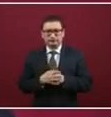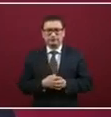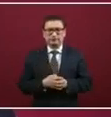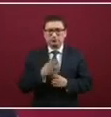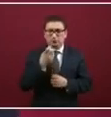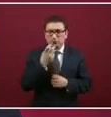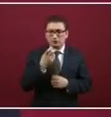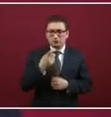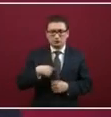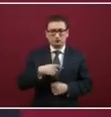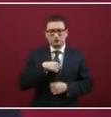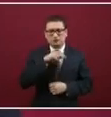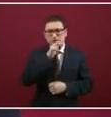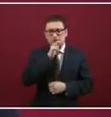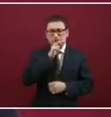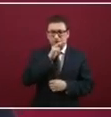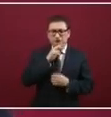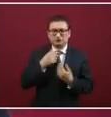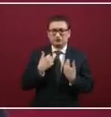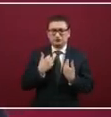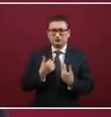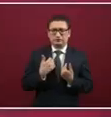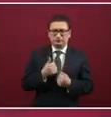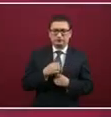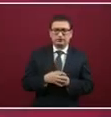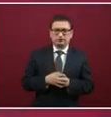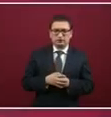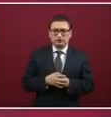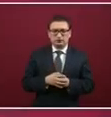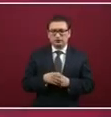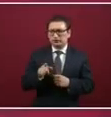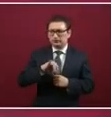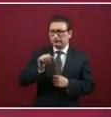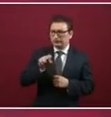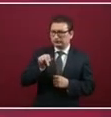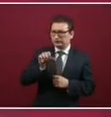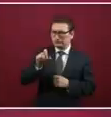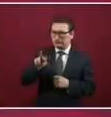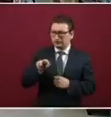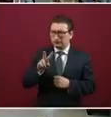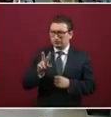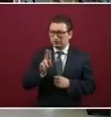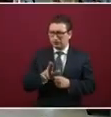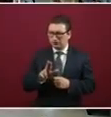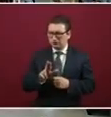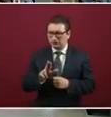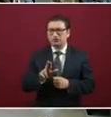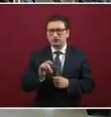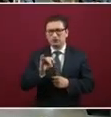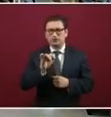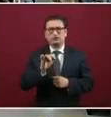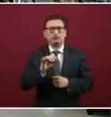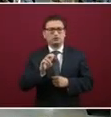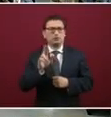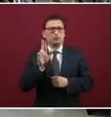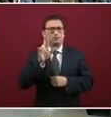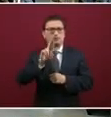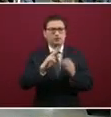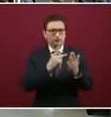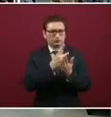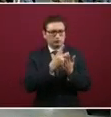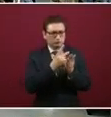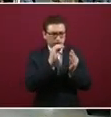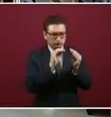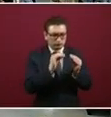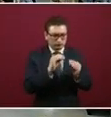estamos ya, Jesús, va a ser el martes, ¿no? Se va a presentar el programa para